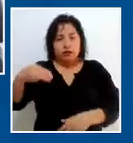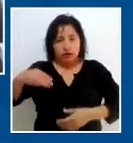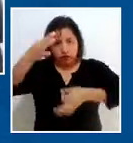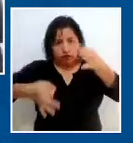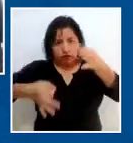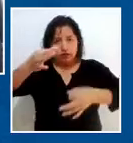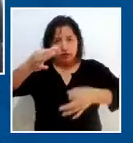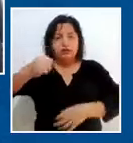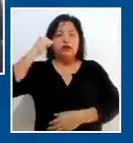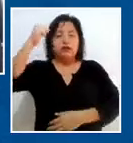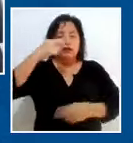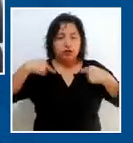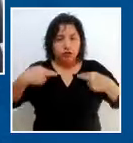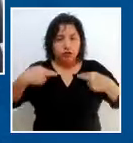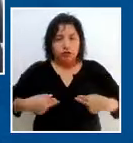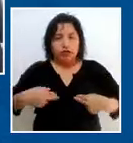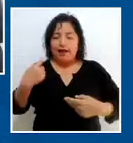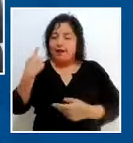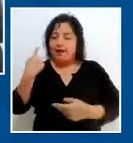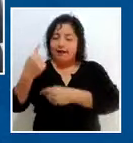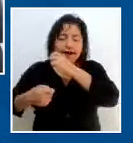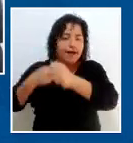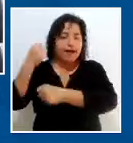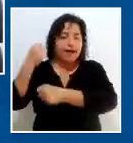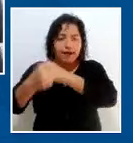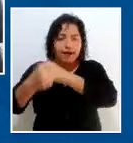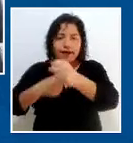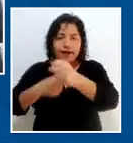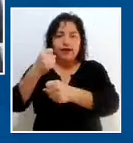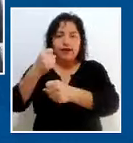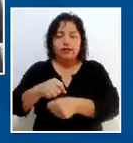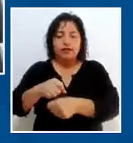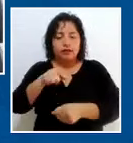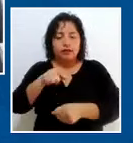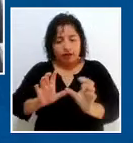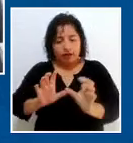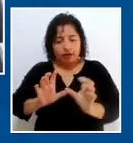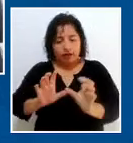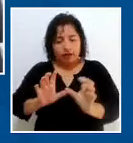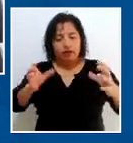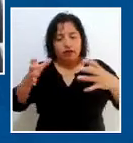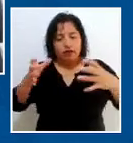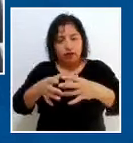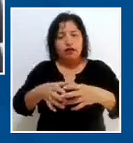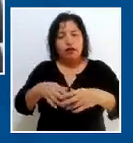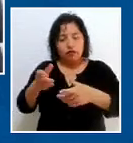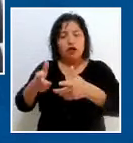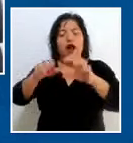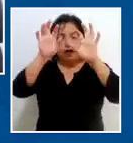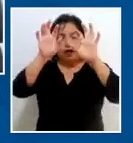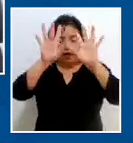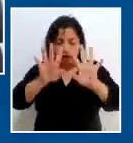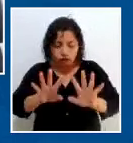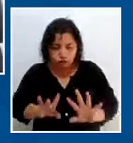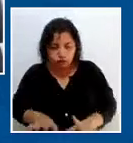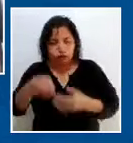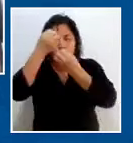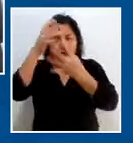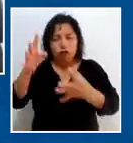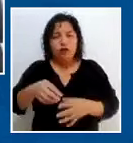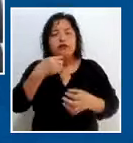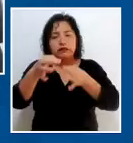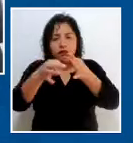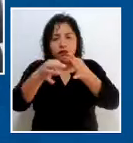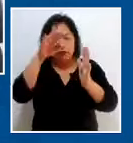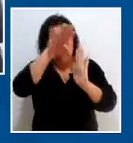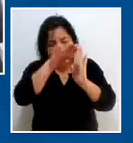Humanos. Anualmente, esta autoridad nacional emite estos informes, ¿no? En donde finalmente nos dice